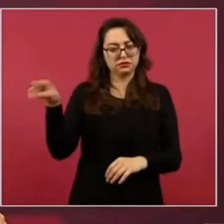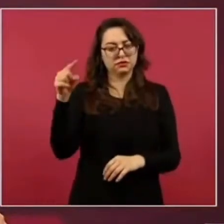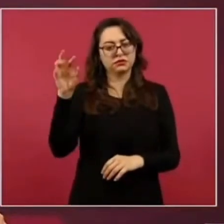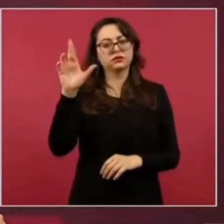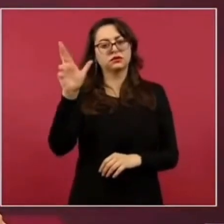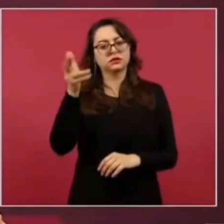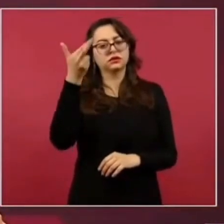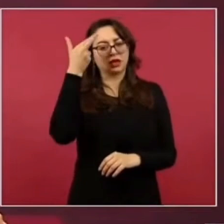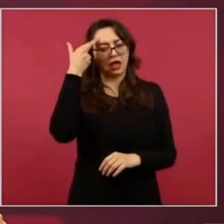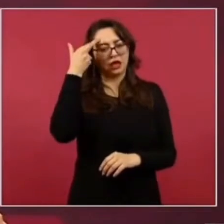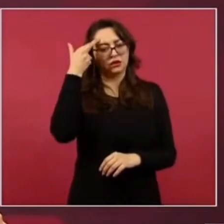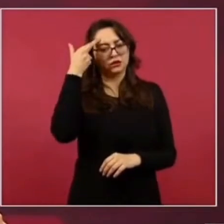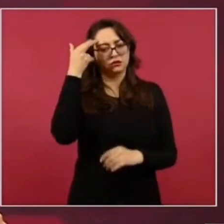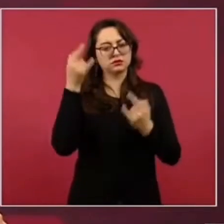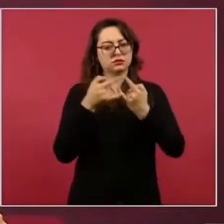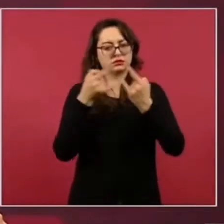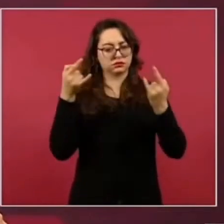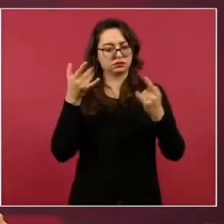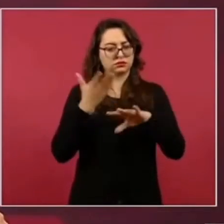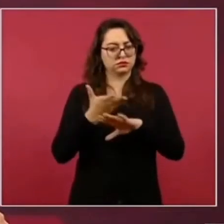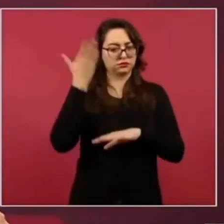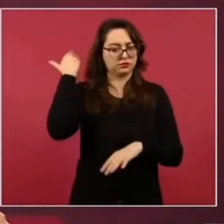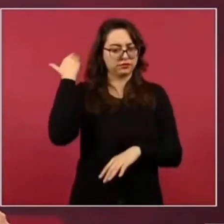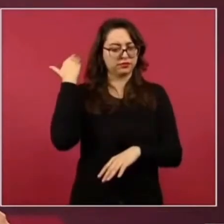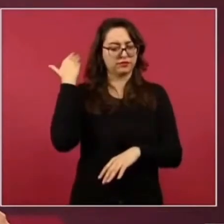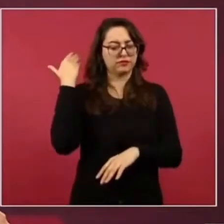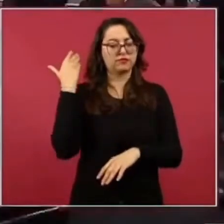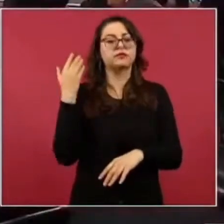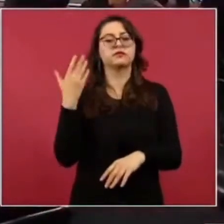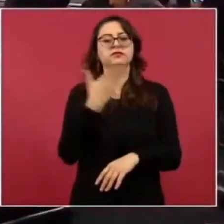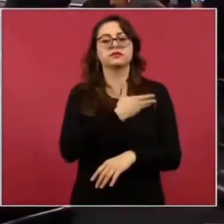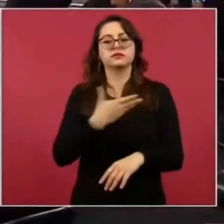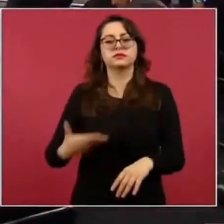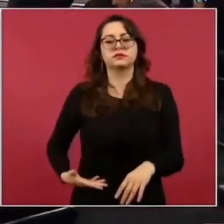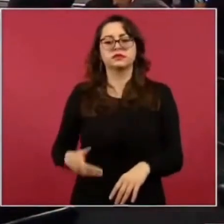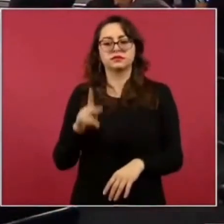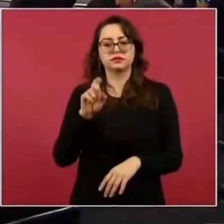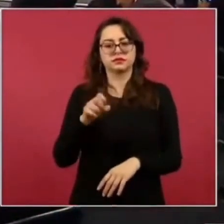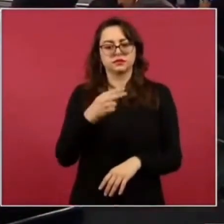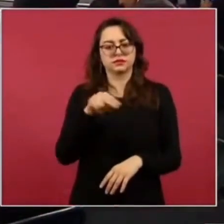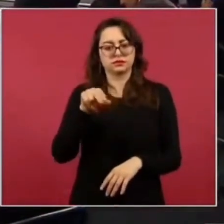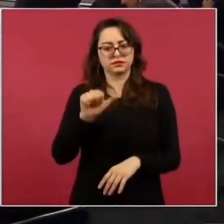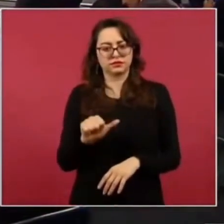de cómo en el sexenio pasado